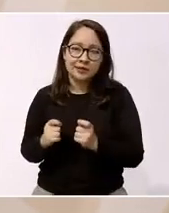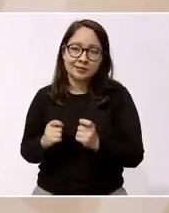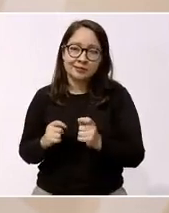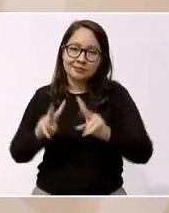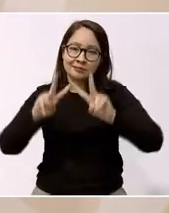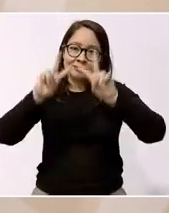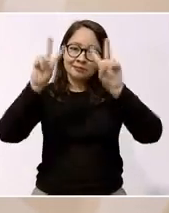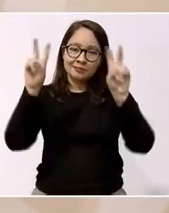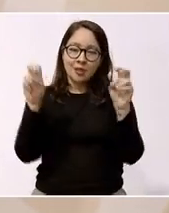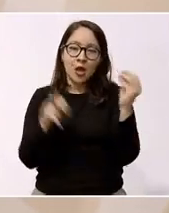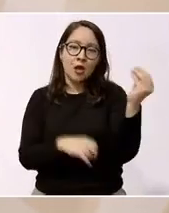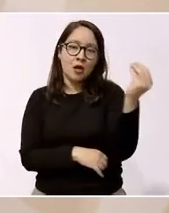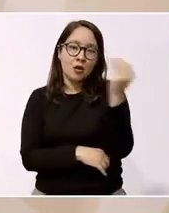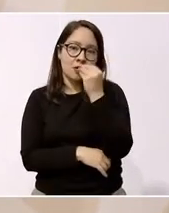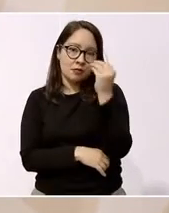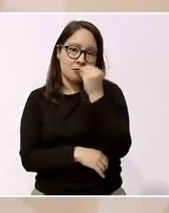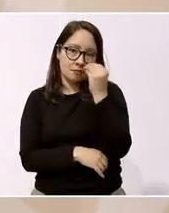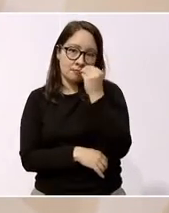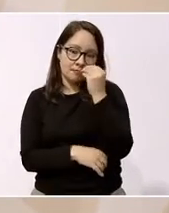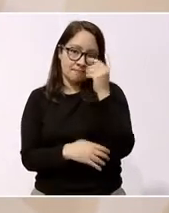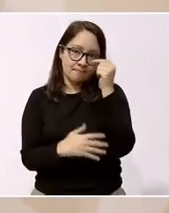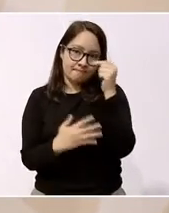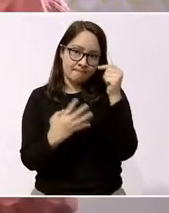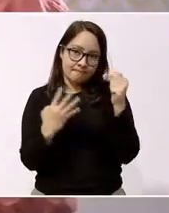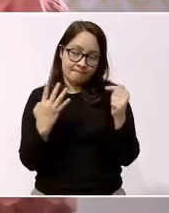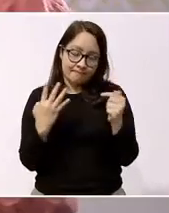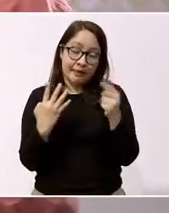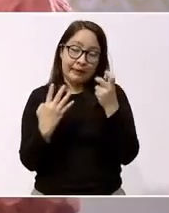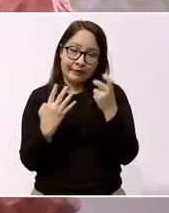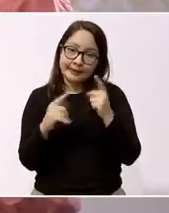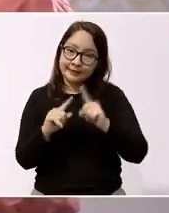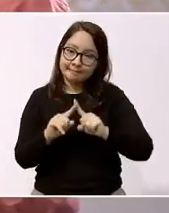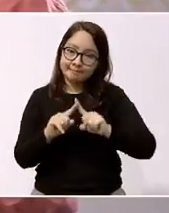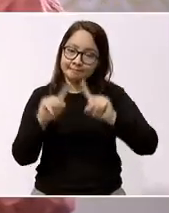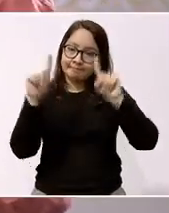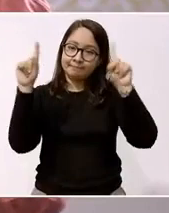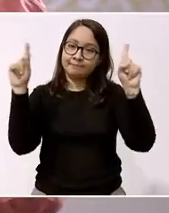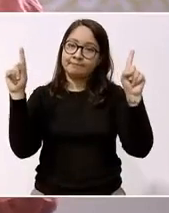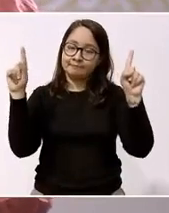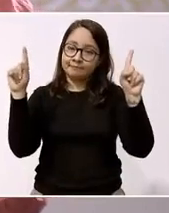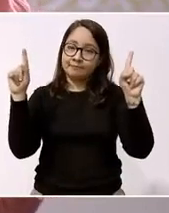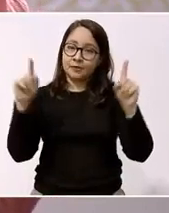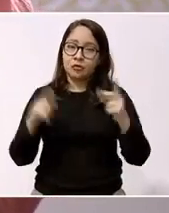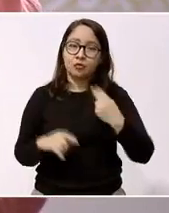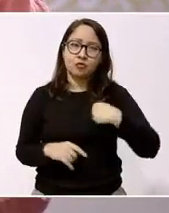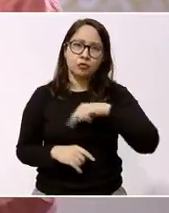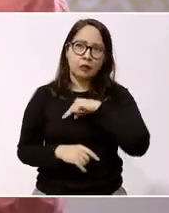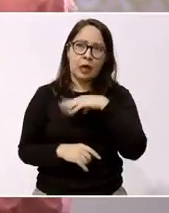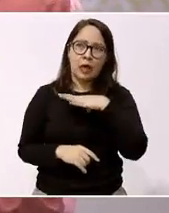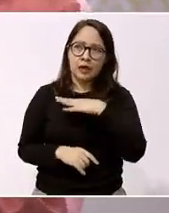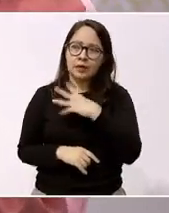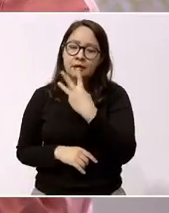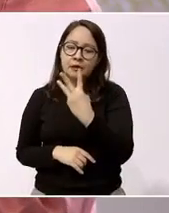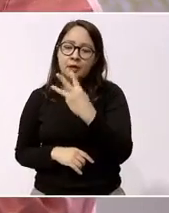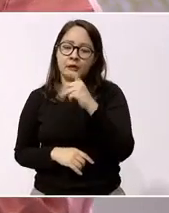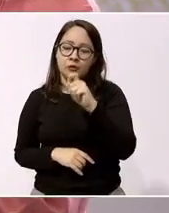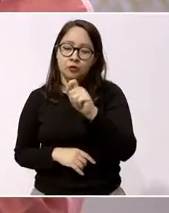alimentos. Ahí es donde está la diferencia. Nosotros tenemos